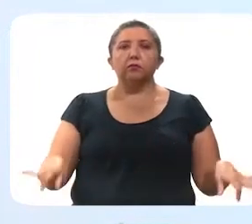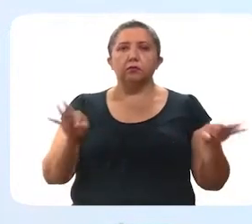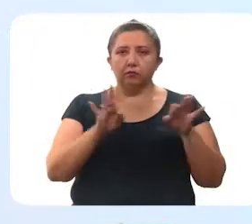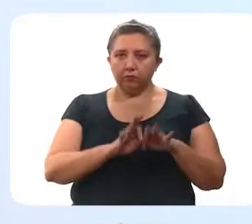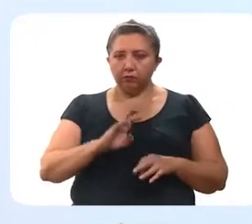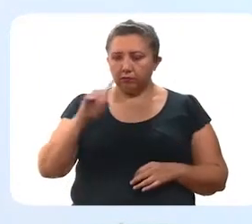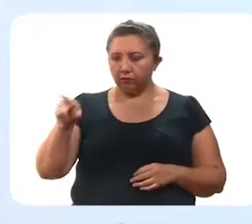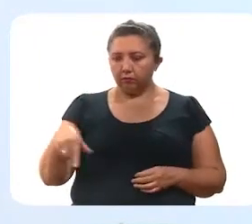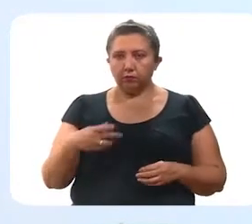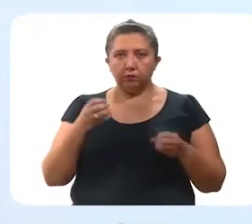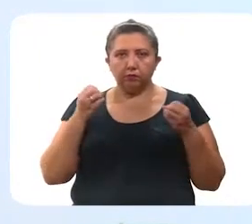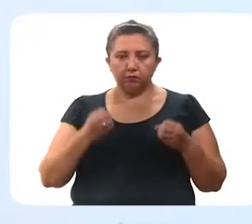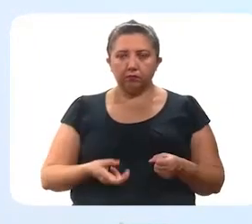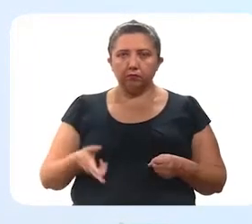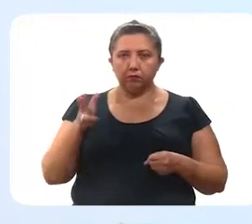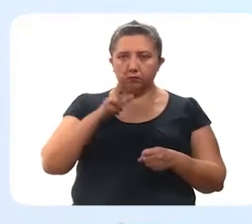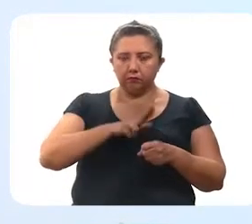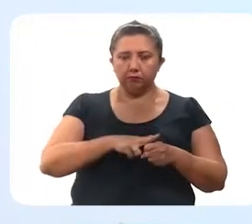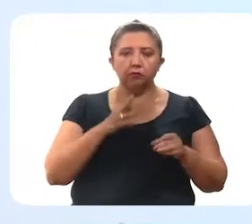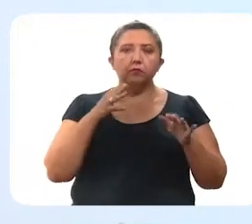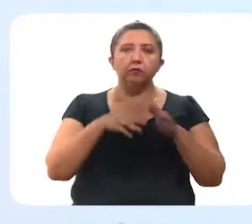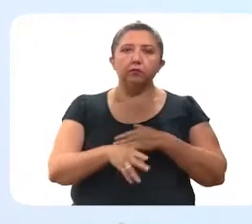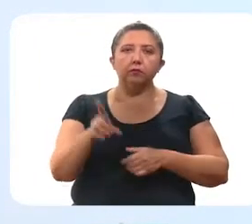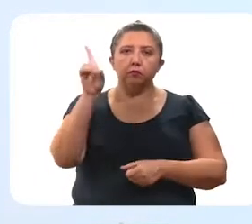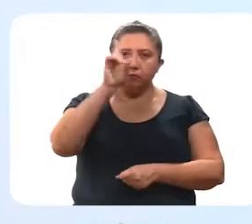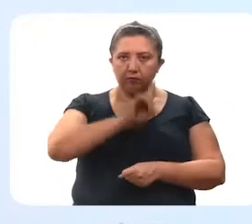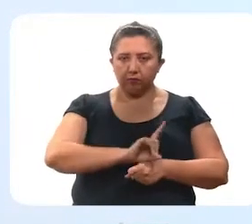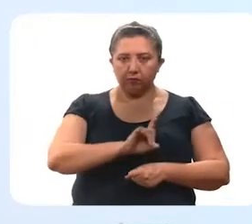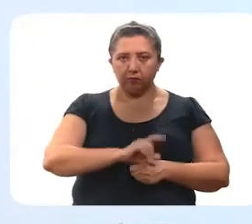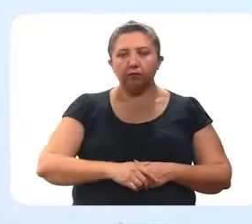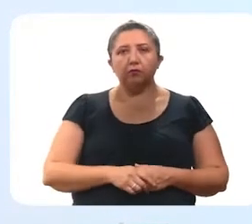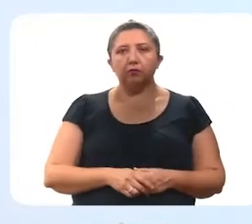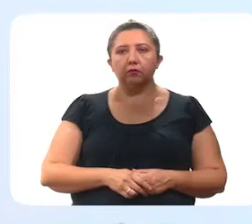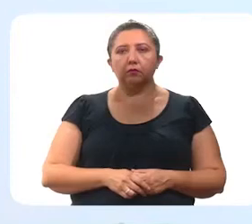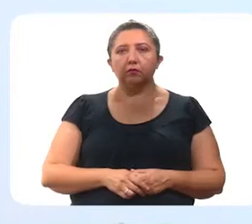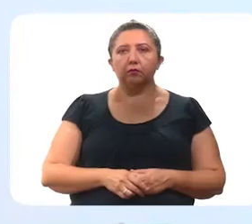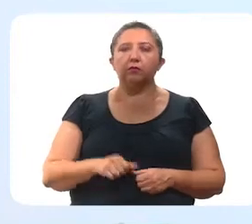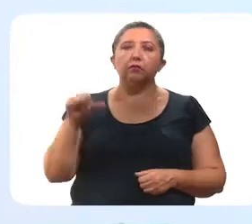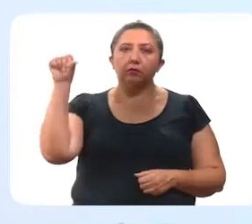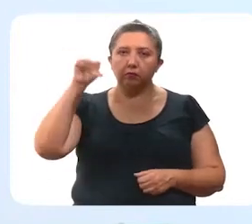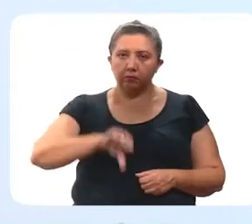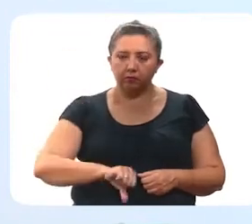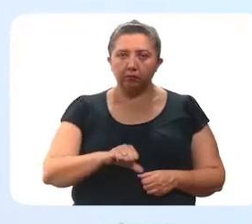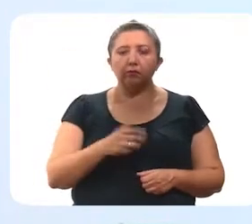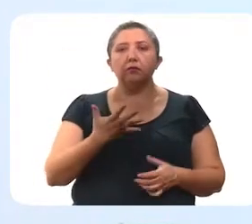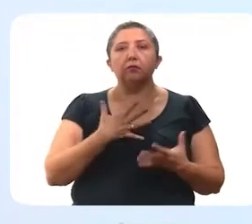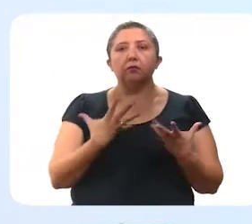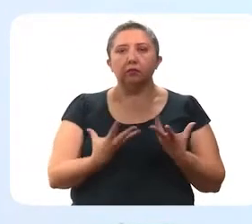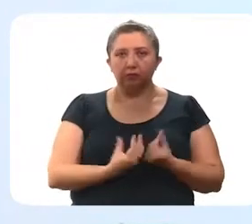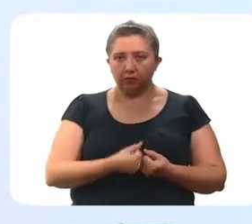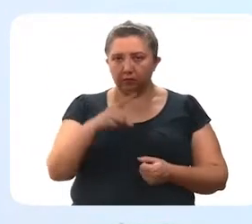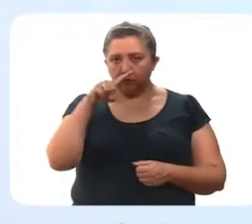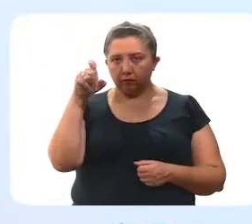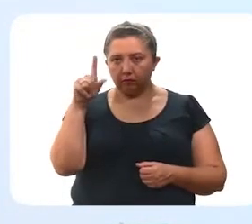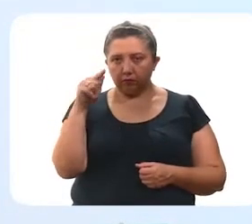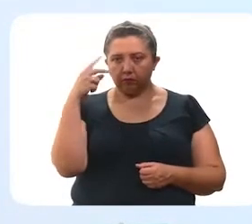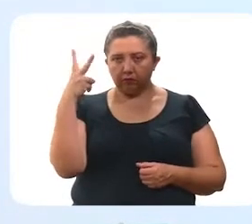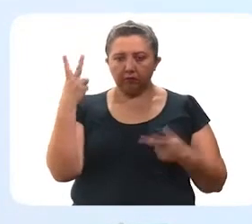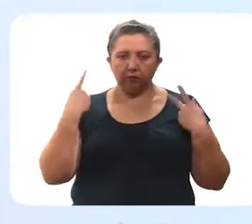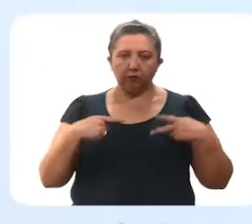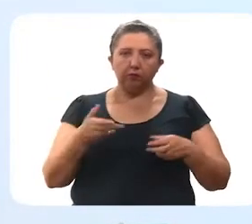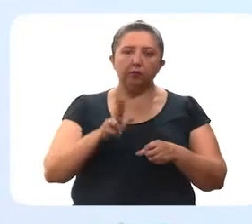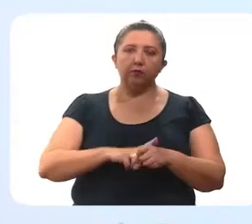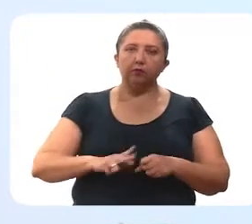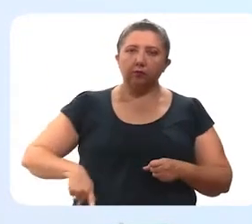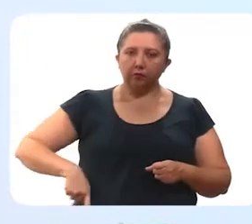los datos más importantes son la ocupación hospitalaria y los ingresos diarios. El día de hoy tenemos 172 pacientes